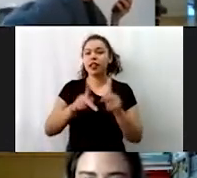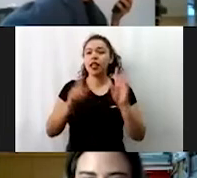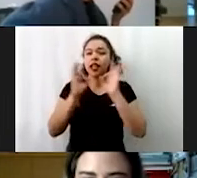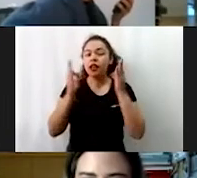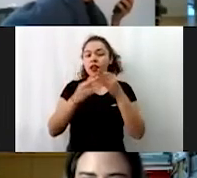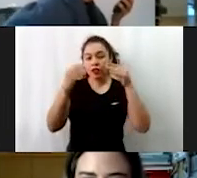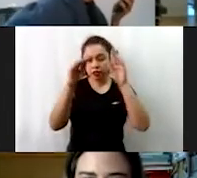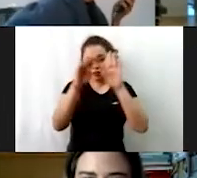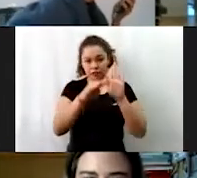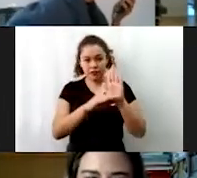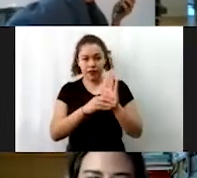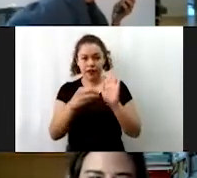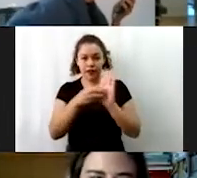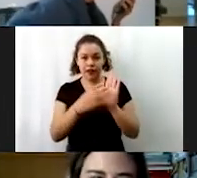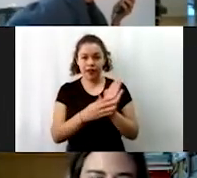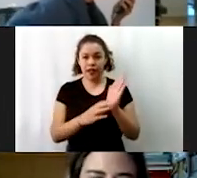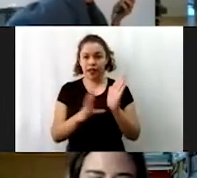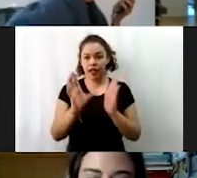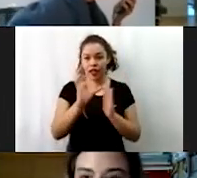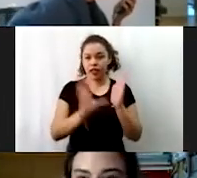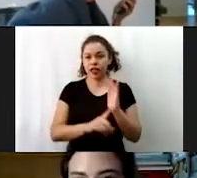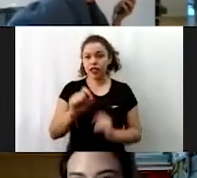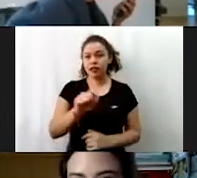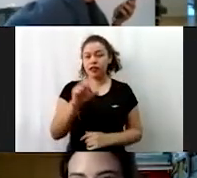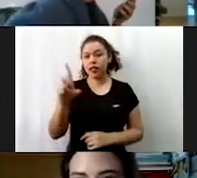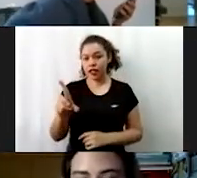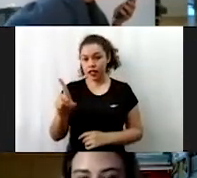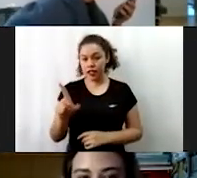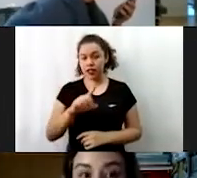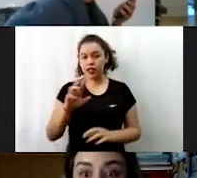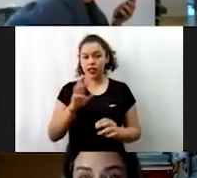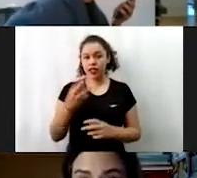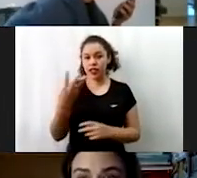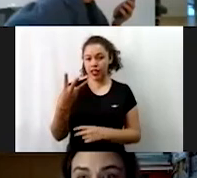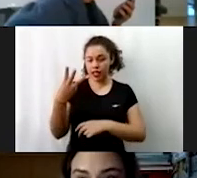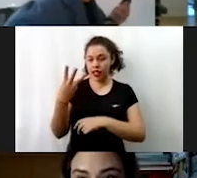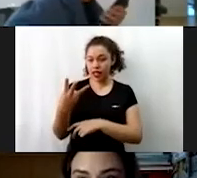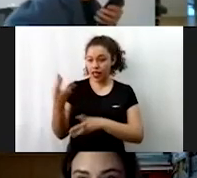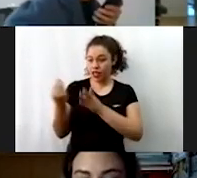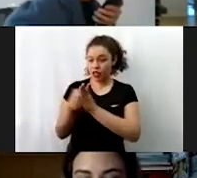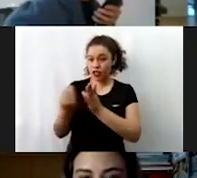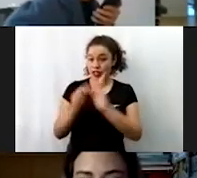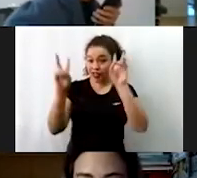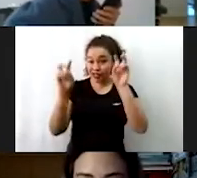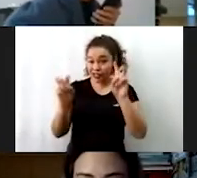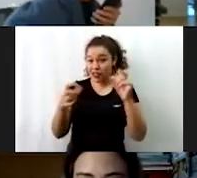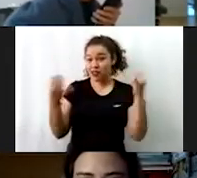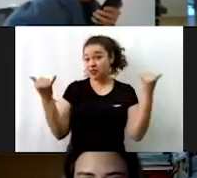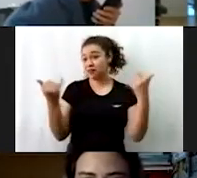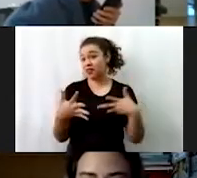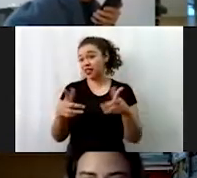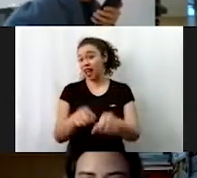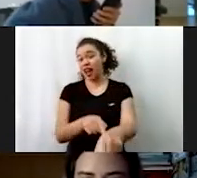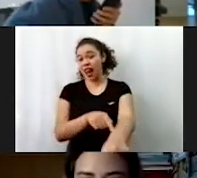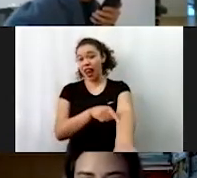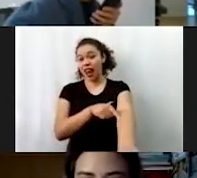Agenda 2030. Como han visto en las últimas 3 sesiones que hemos tenido, pues es un tema bastante pesado y extenso. No sé si se